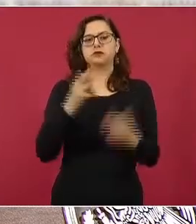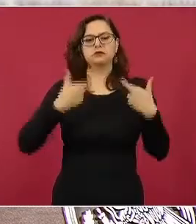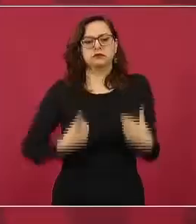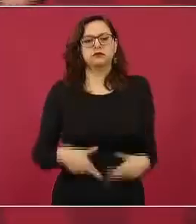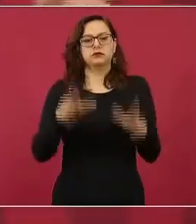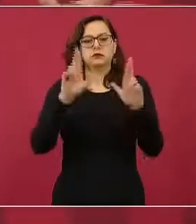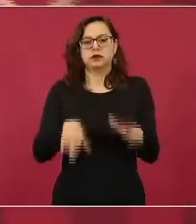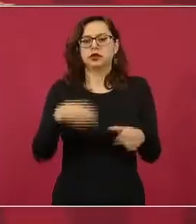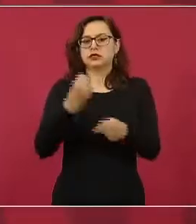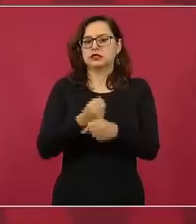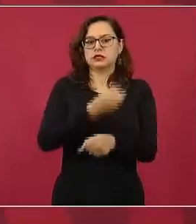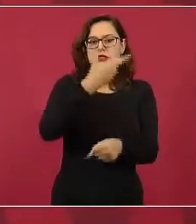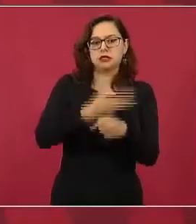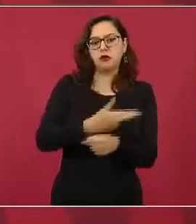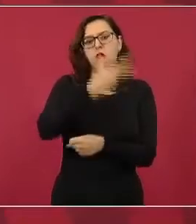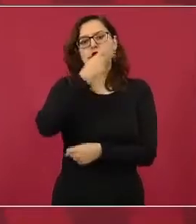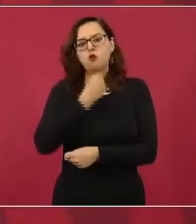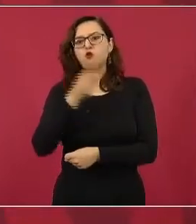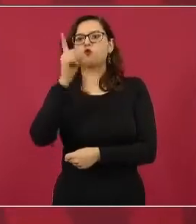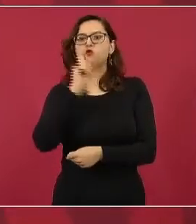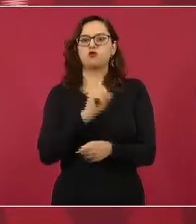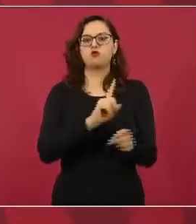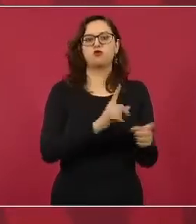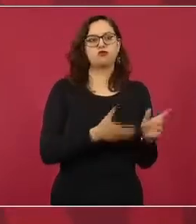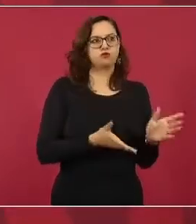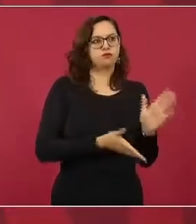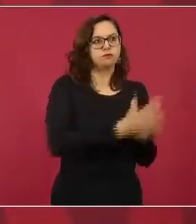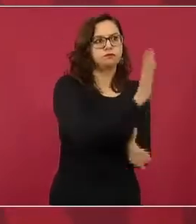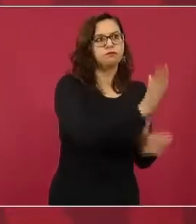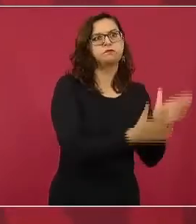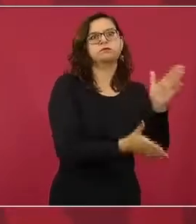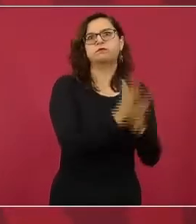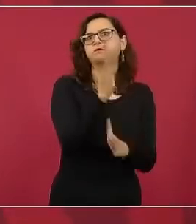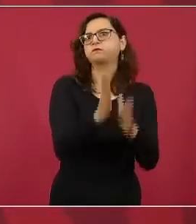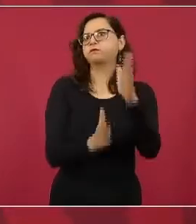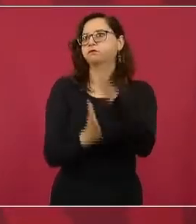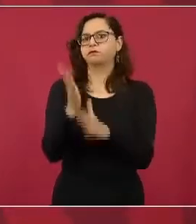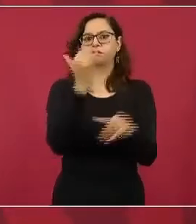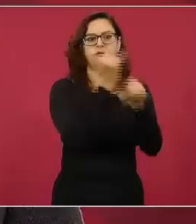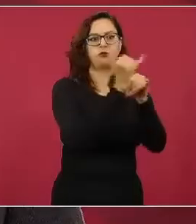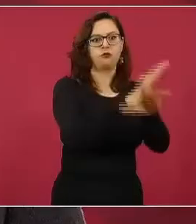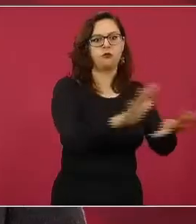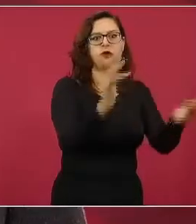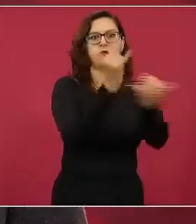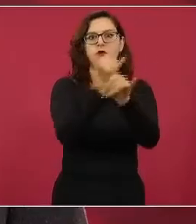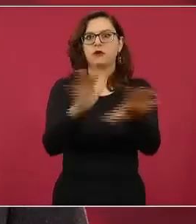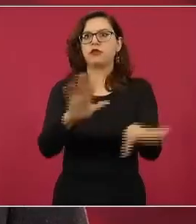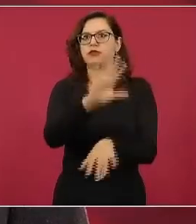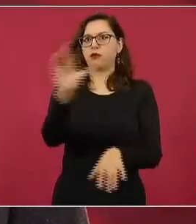a informar, y van a venir aquí también